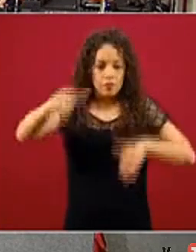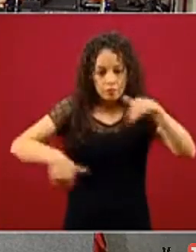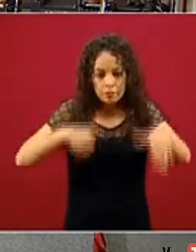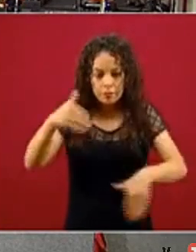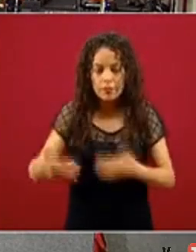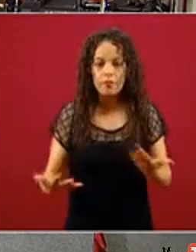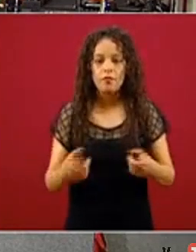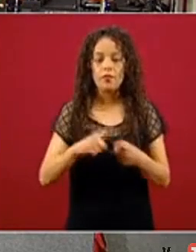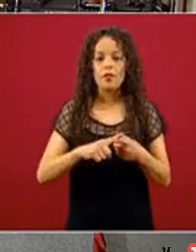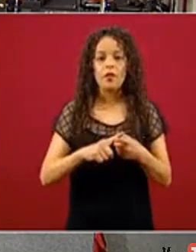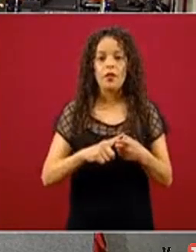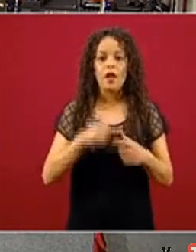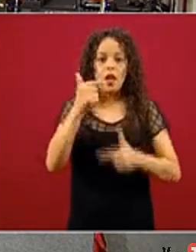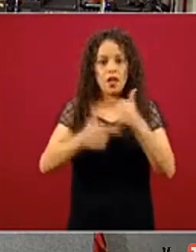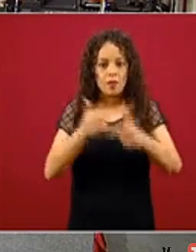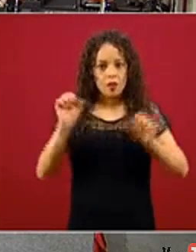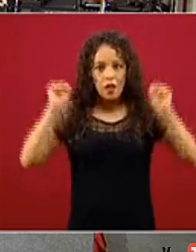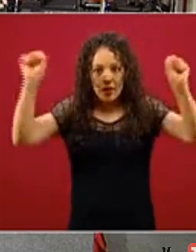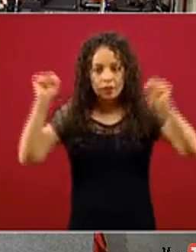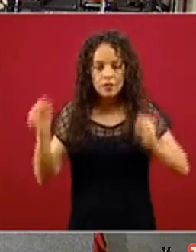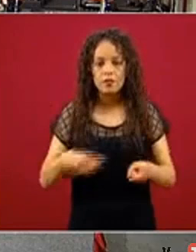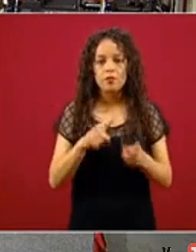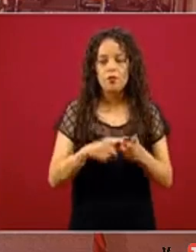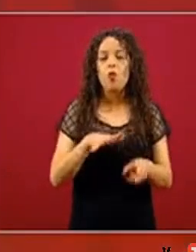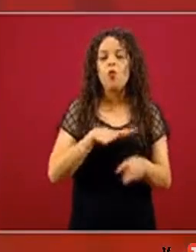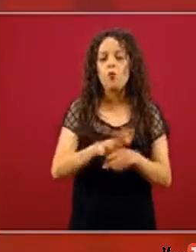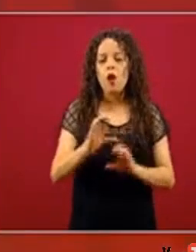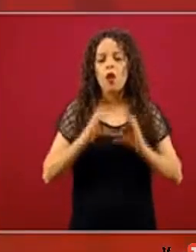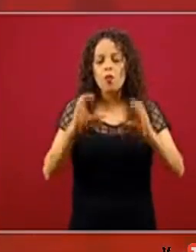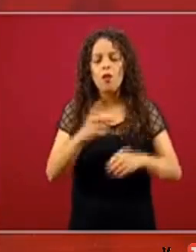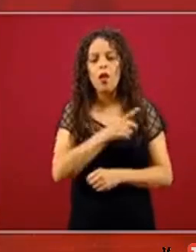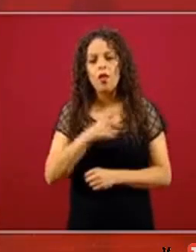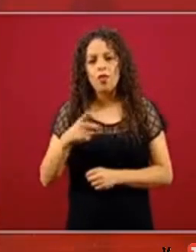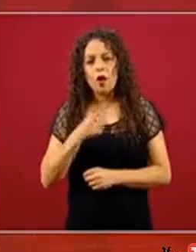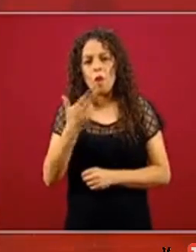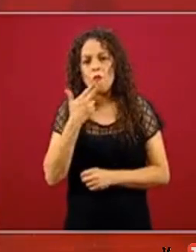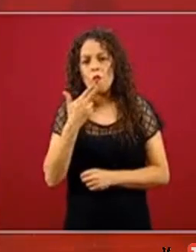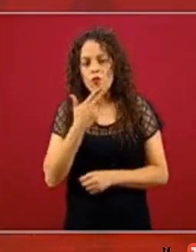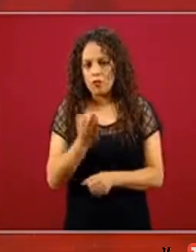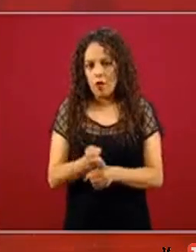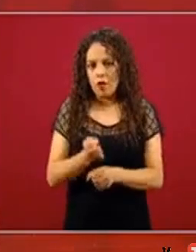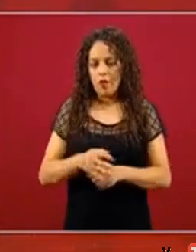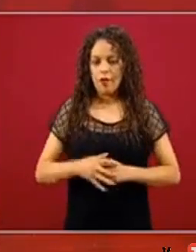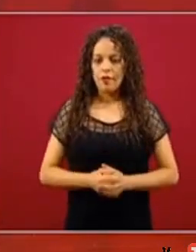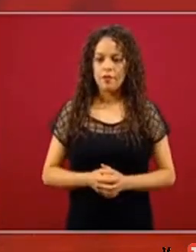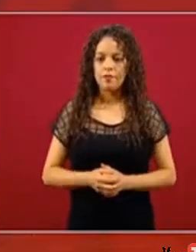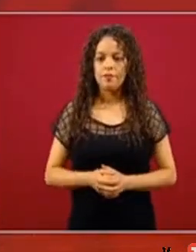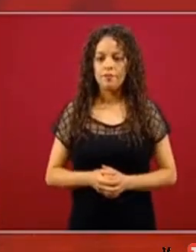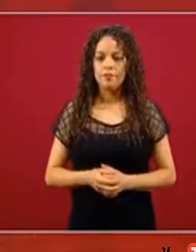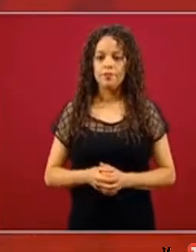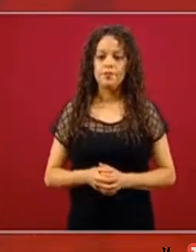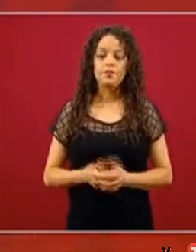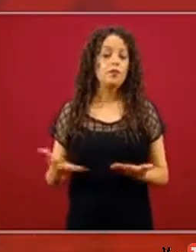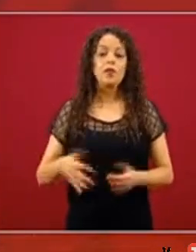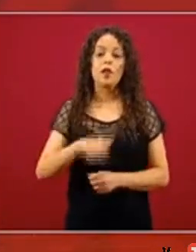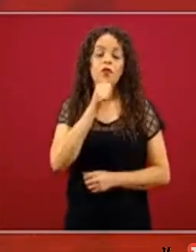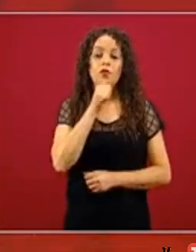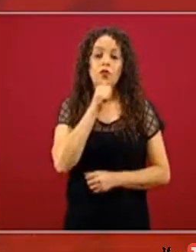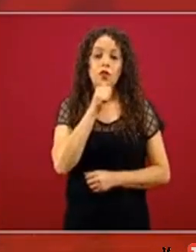tipos de cuidados se deben tener en estos momentos? Gracias. Gracias. Todavía no hablamos de gimnasios y albercas porque ahorita no deben